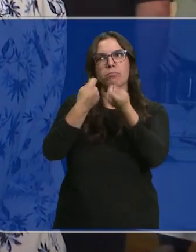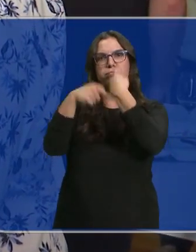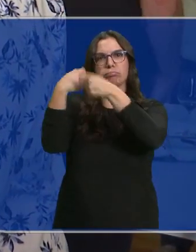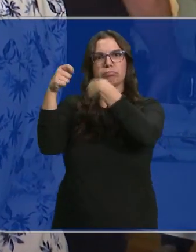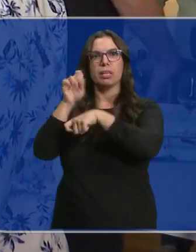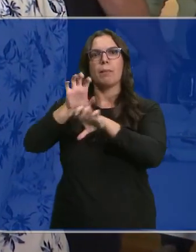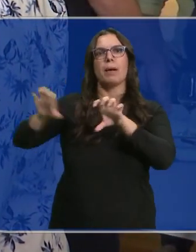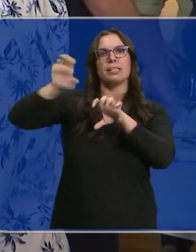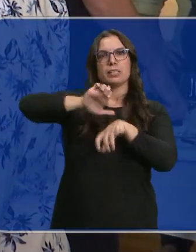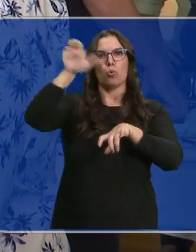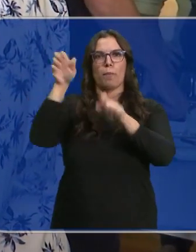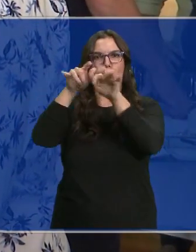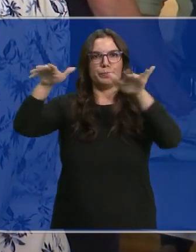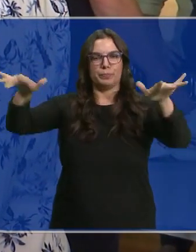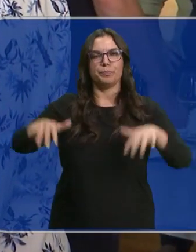europeo.